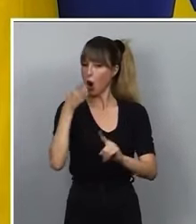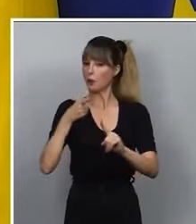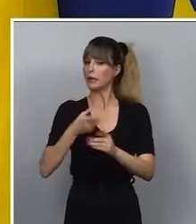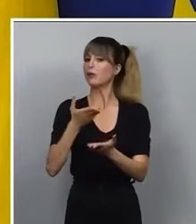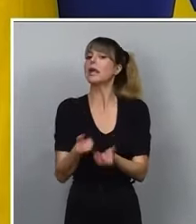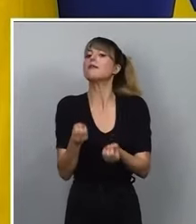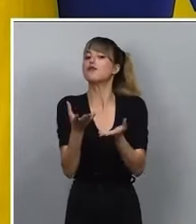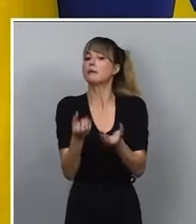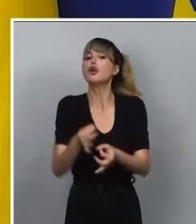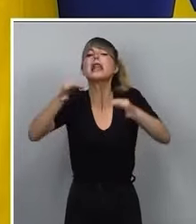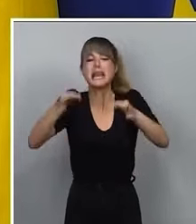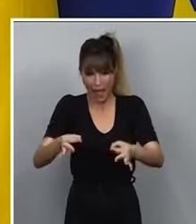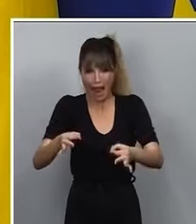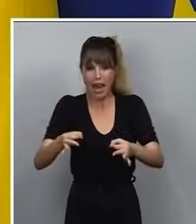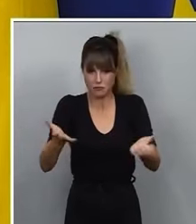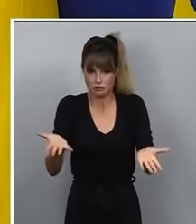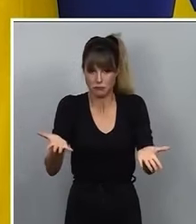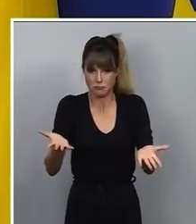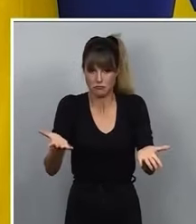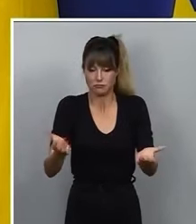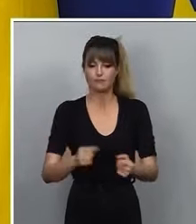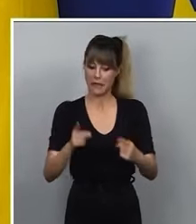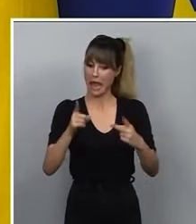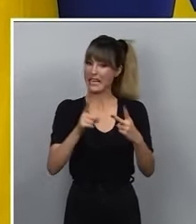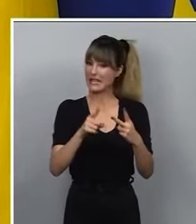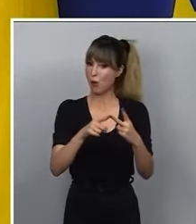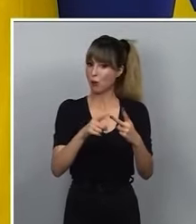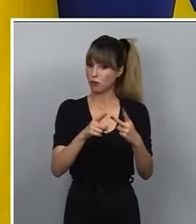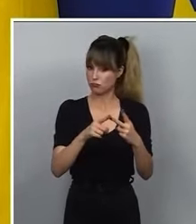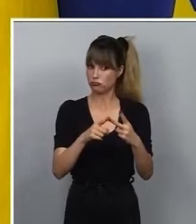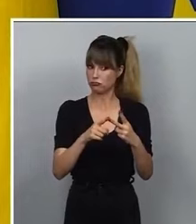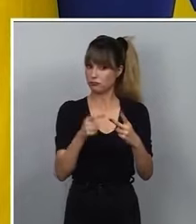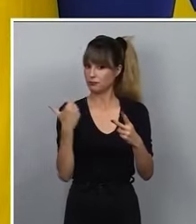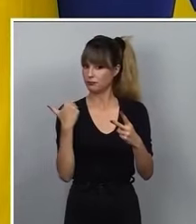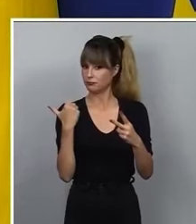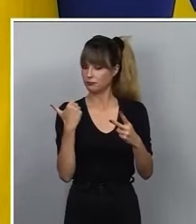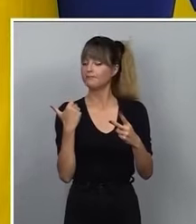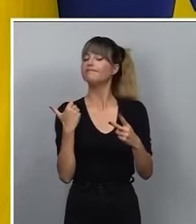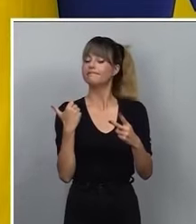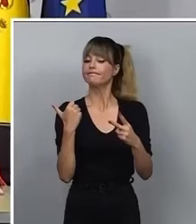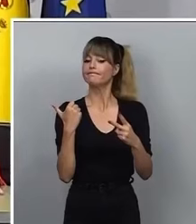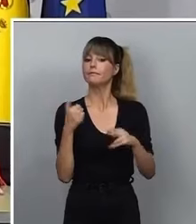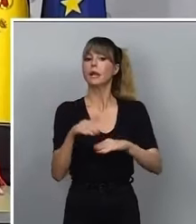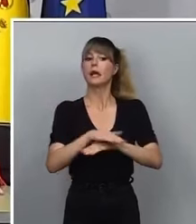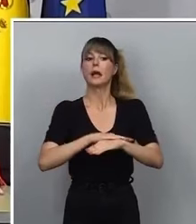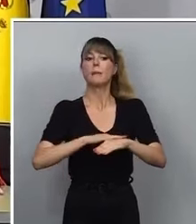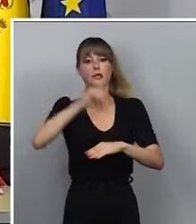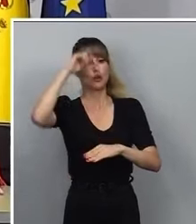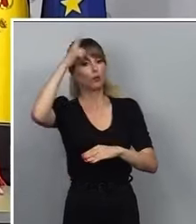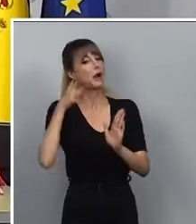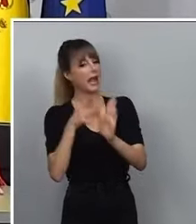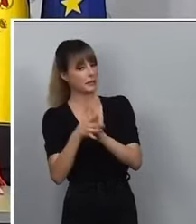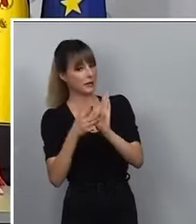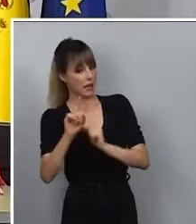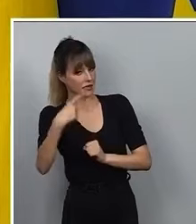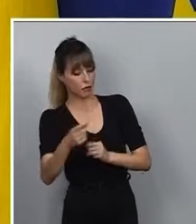información veraz en los ciudadanos este segundo eje lo explicará eh en su totalidad el ministro de cultura el